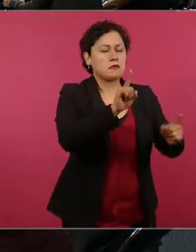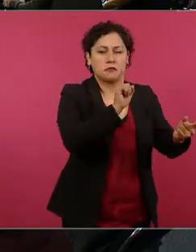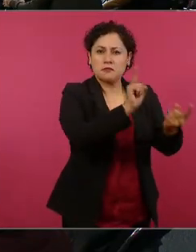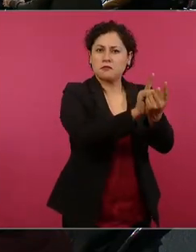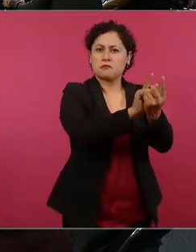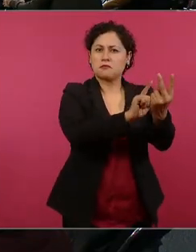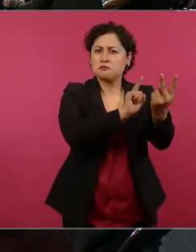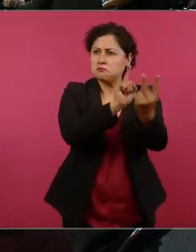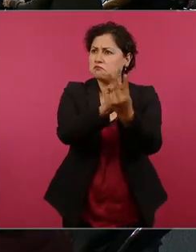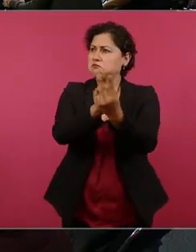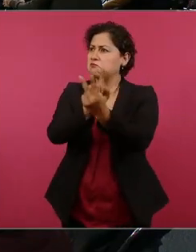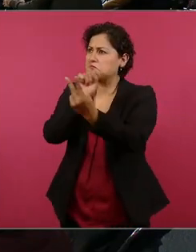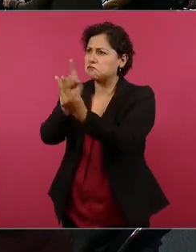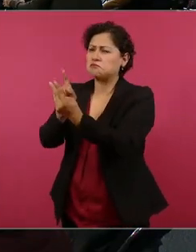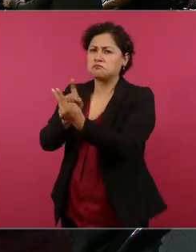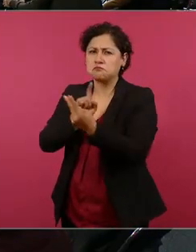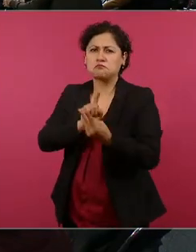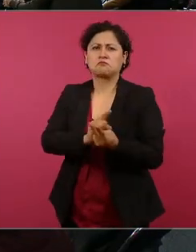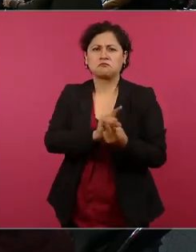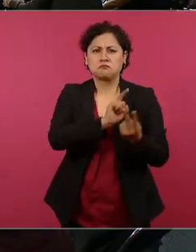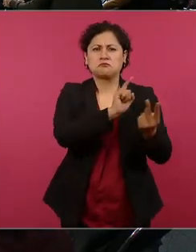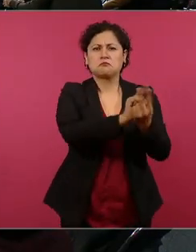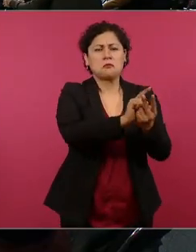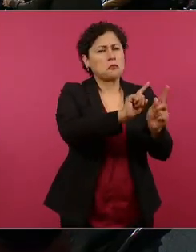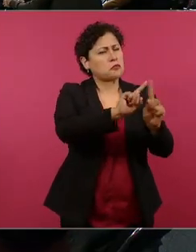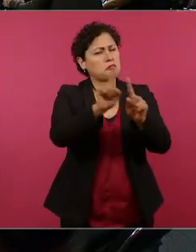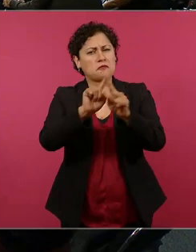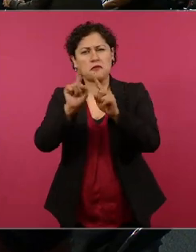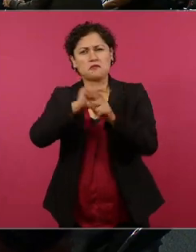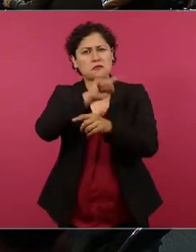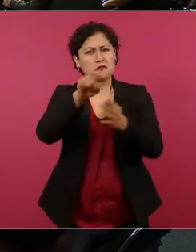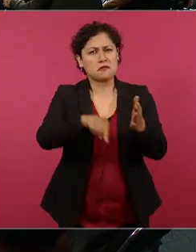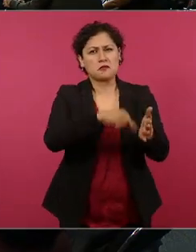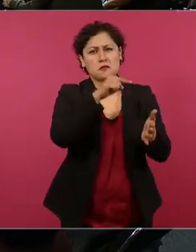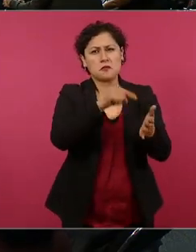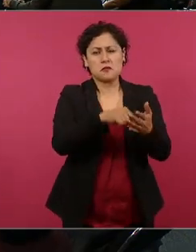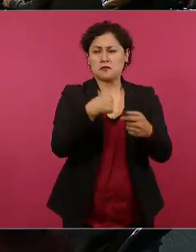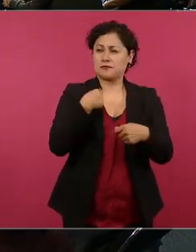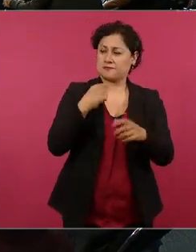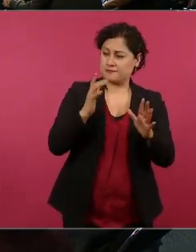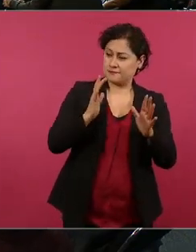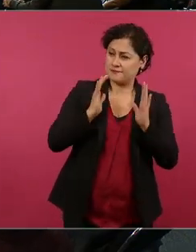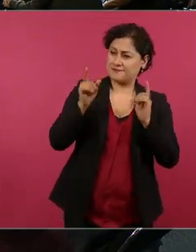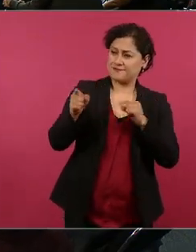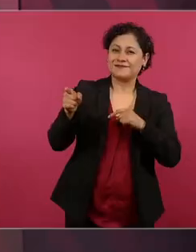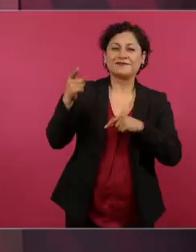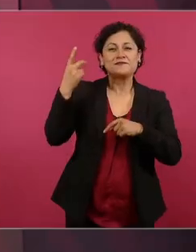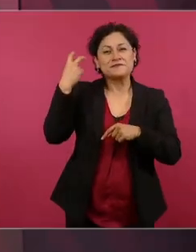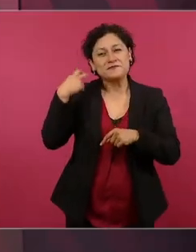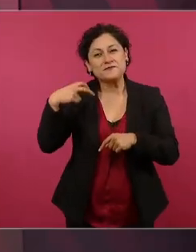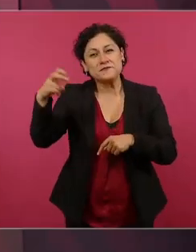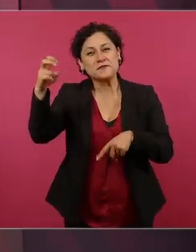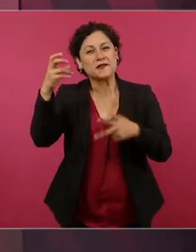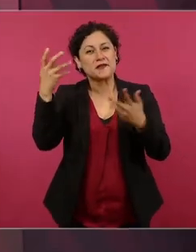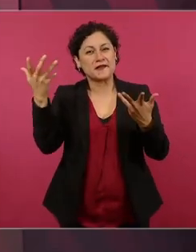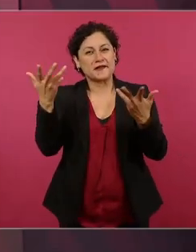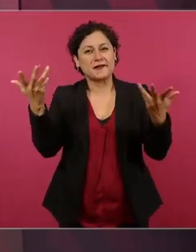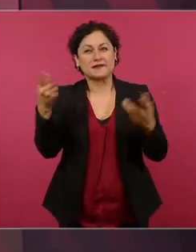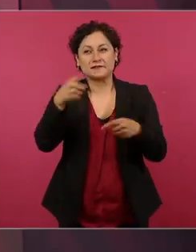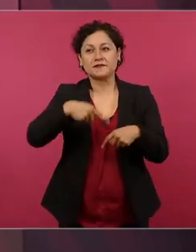y me los encuentro de todos lados disfrutando de las bellezas de